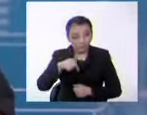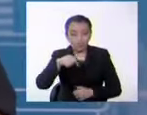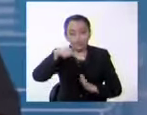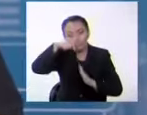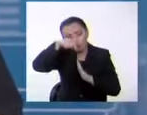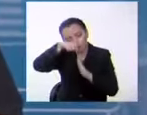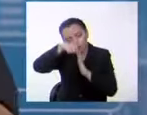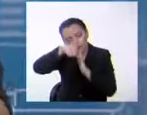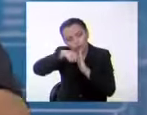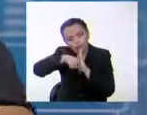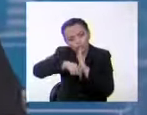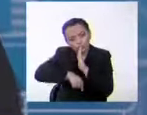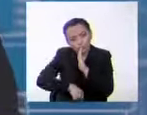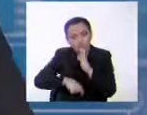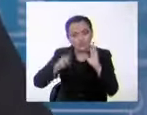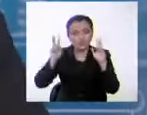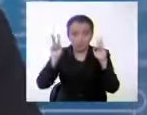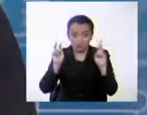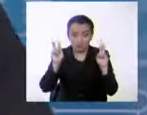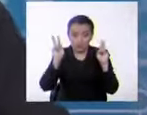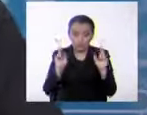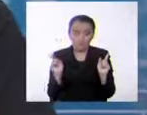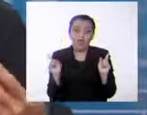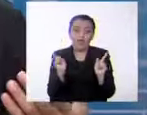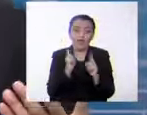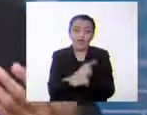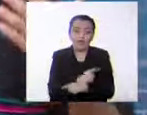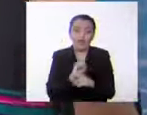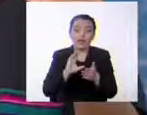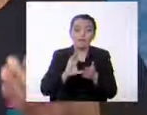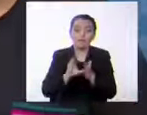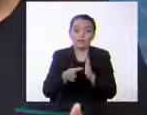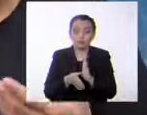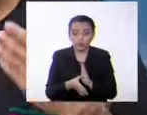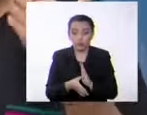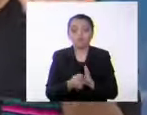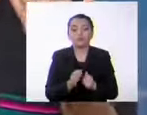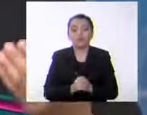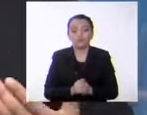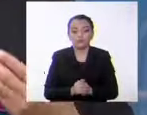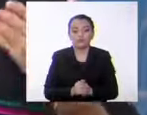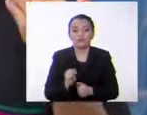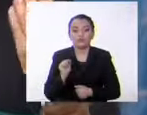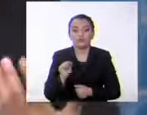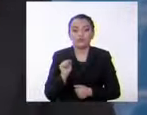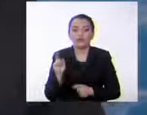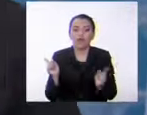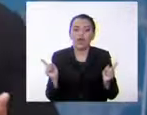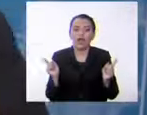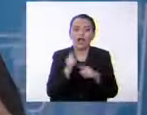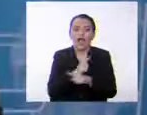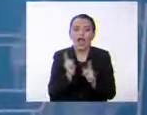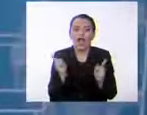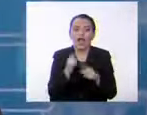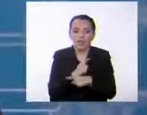temas que tienen que ver en los cambios en la cultura inmaterial, ¿no? Sobre todo en esos cambios en las formas de pensar, en las formas de ver el